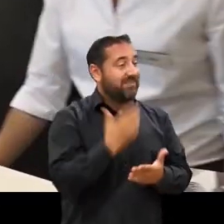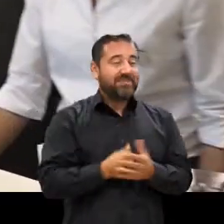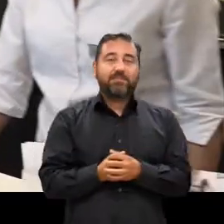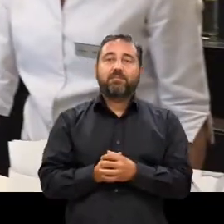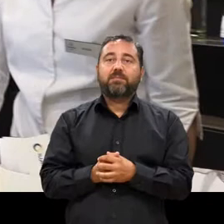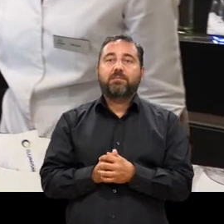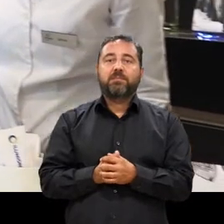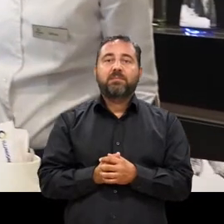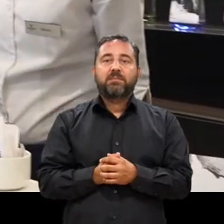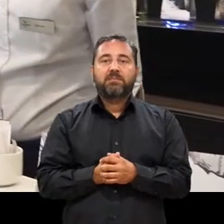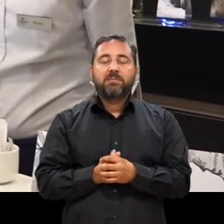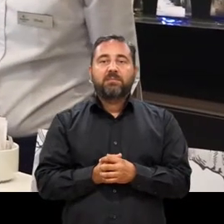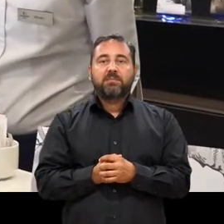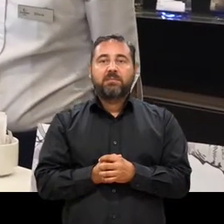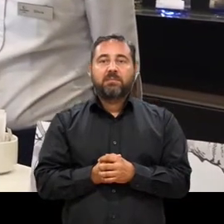Buenos días.